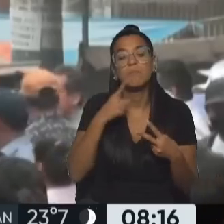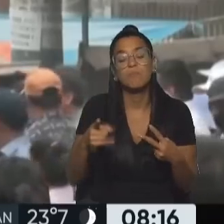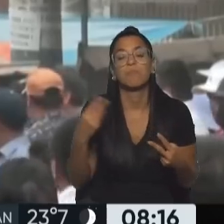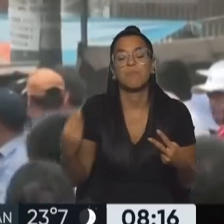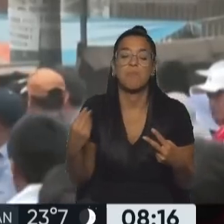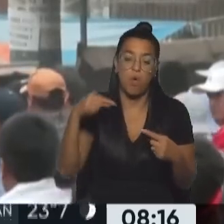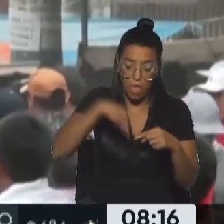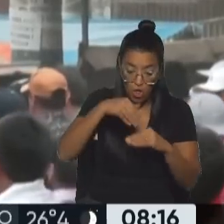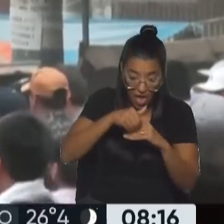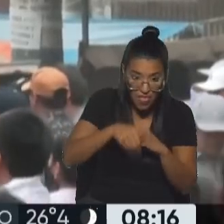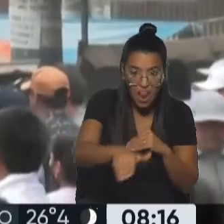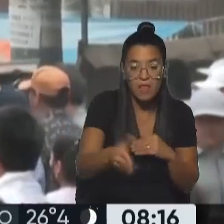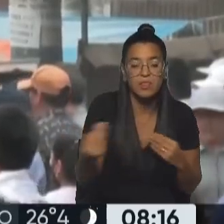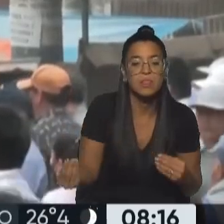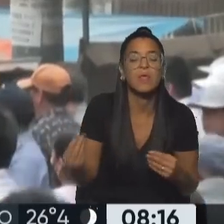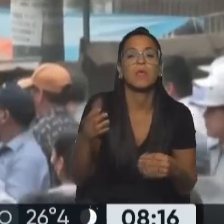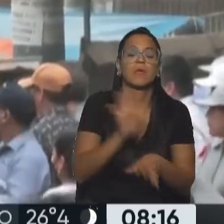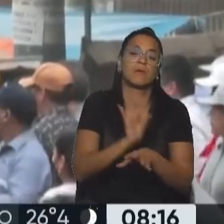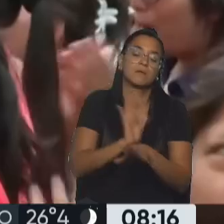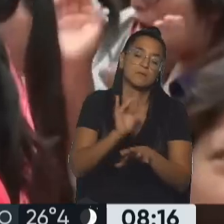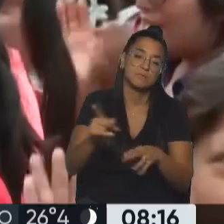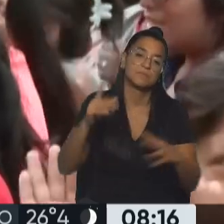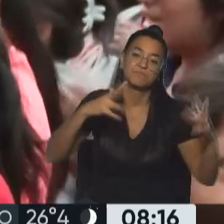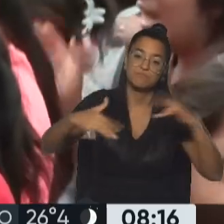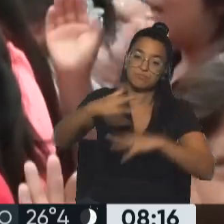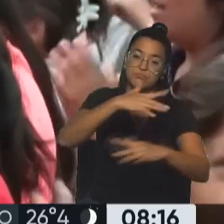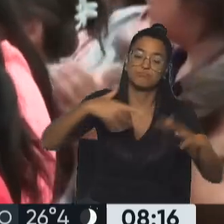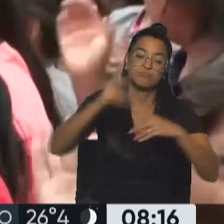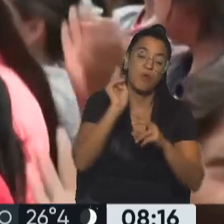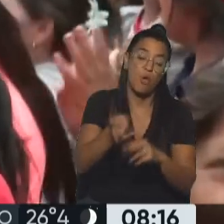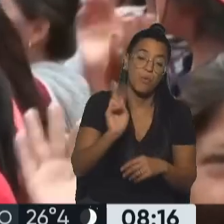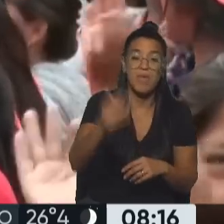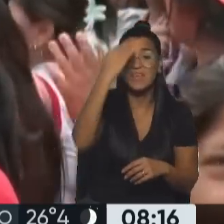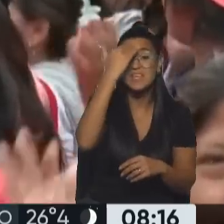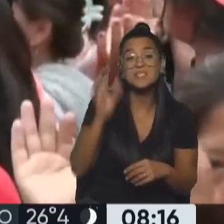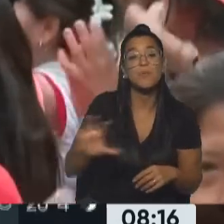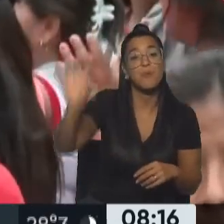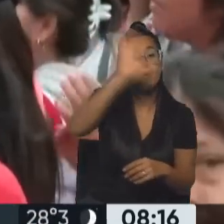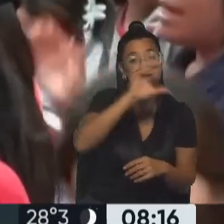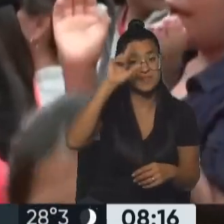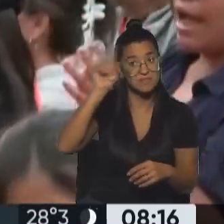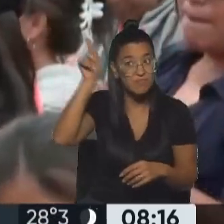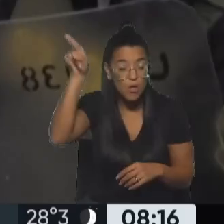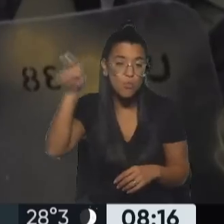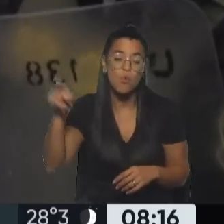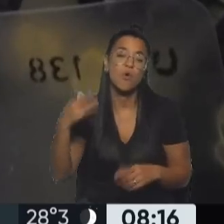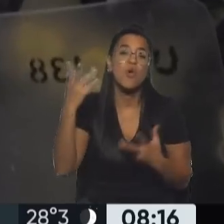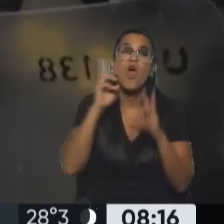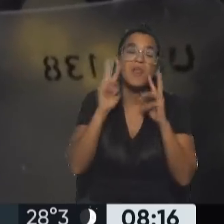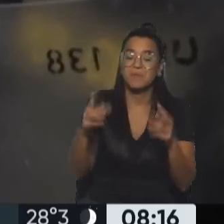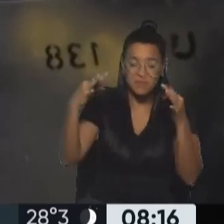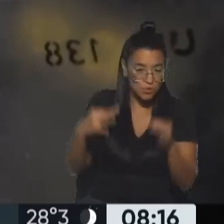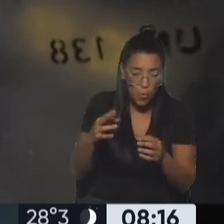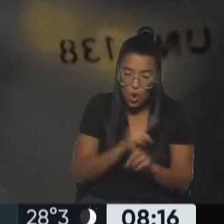queda de ahora en adelante es este toque de queda en 15 provincias de Perú que probablemente no sea respetado porque la población